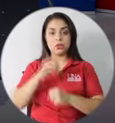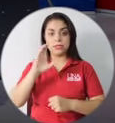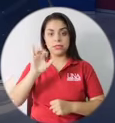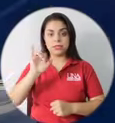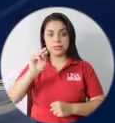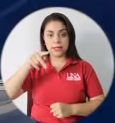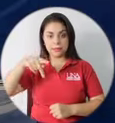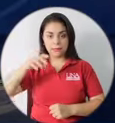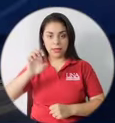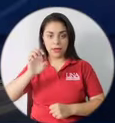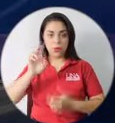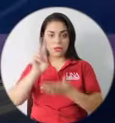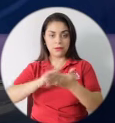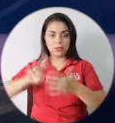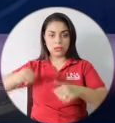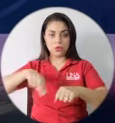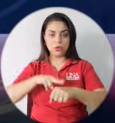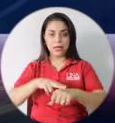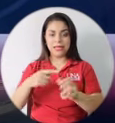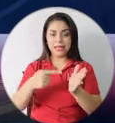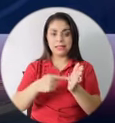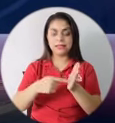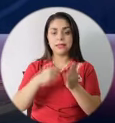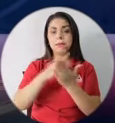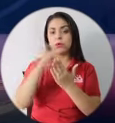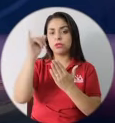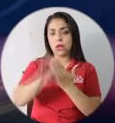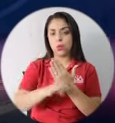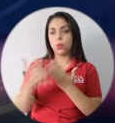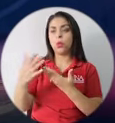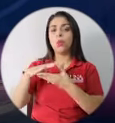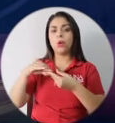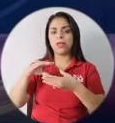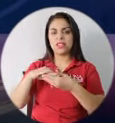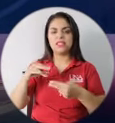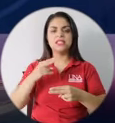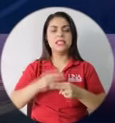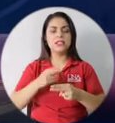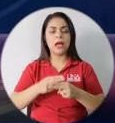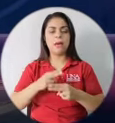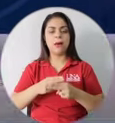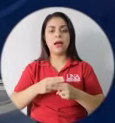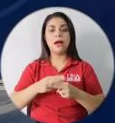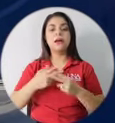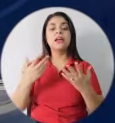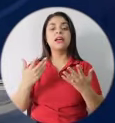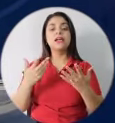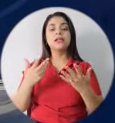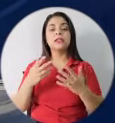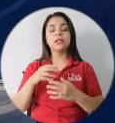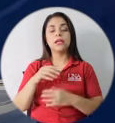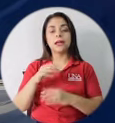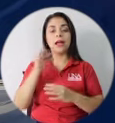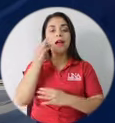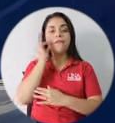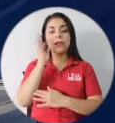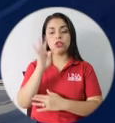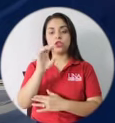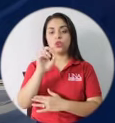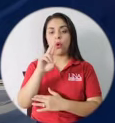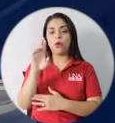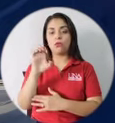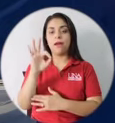CIMPE de la Universidad Nacional este proyecto. Cuéntenos, se denomina Mercado Interno y Desarrollo Productivo, el caso del café torrefacto en